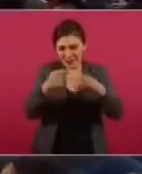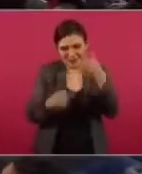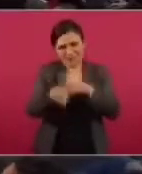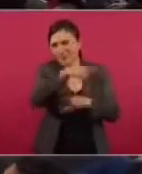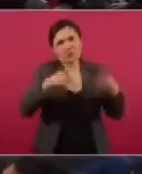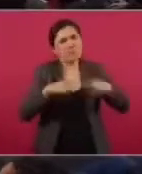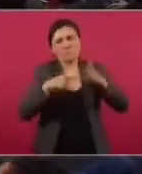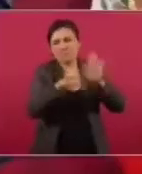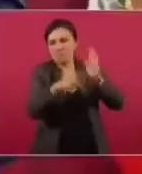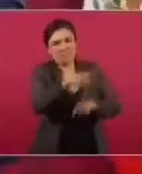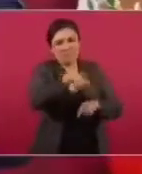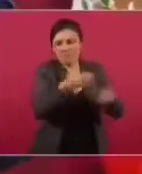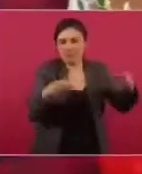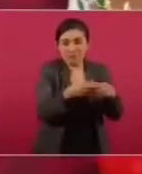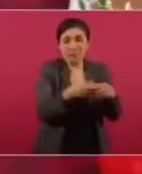ese grupo,